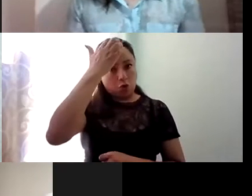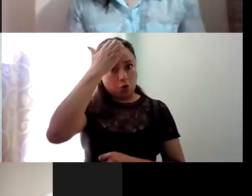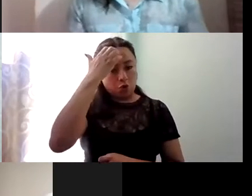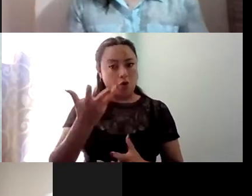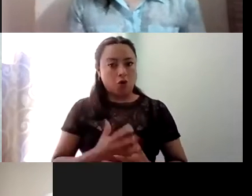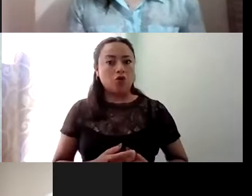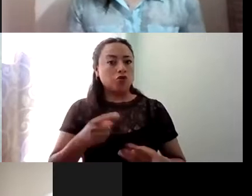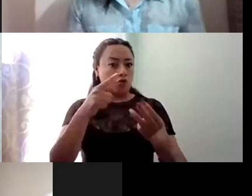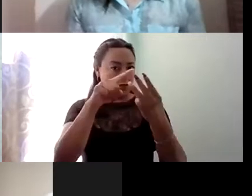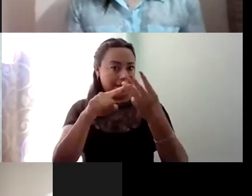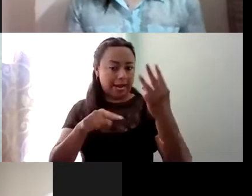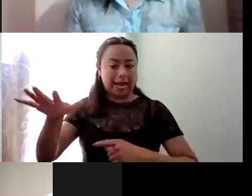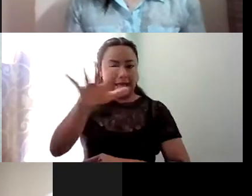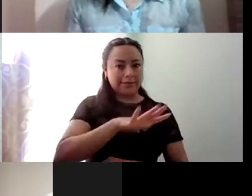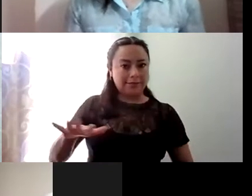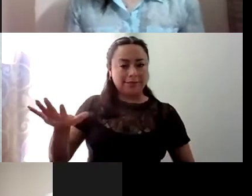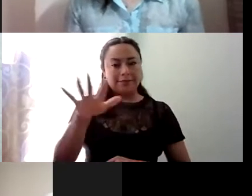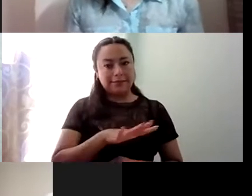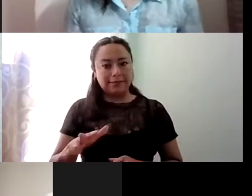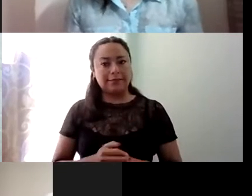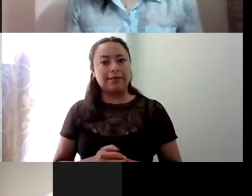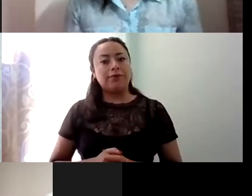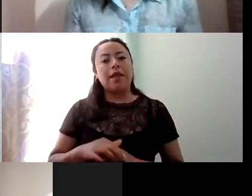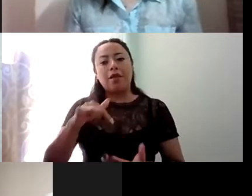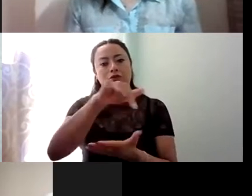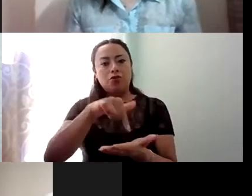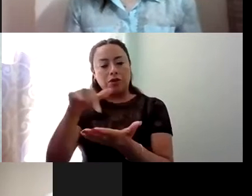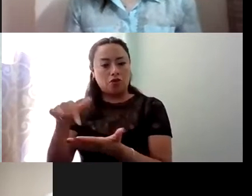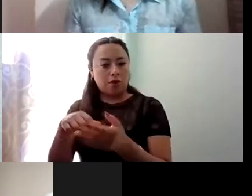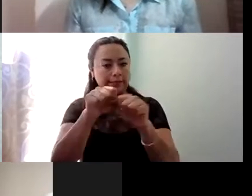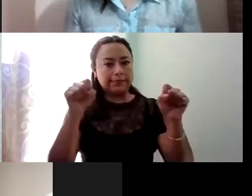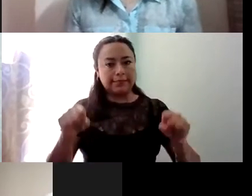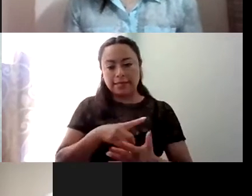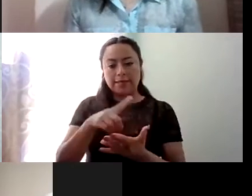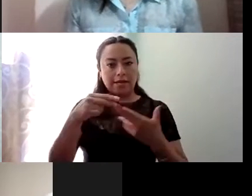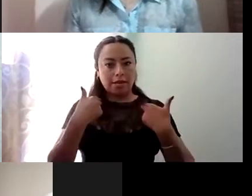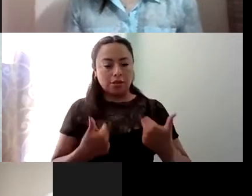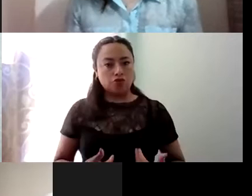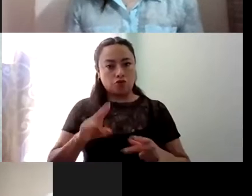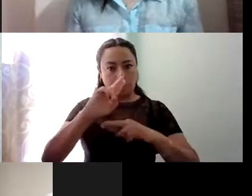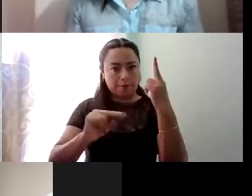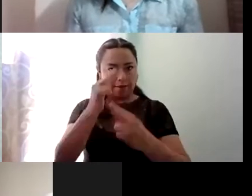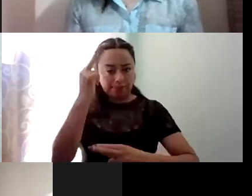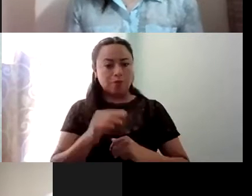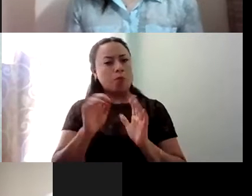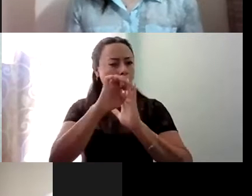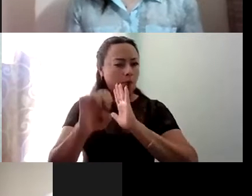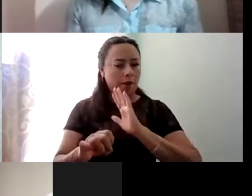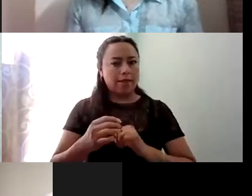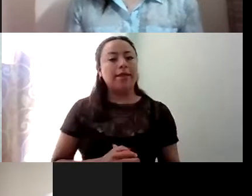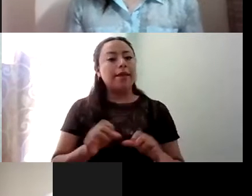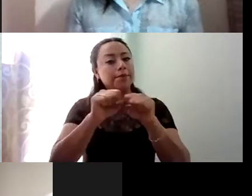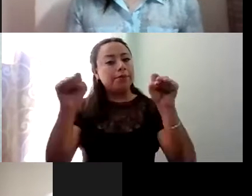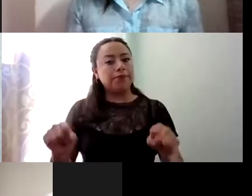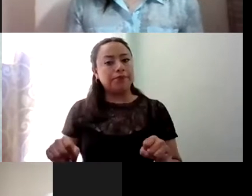3 ámbitos del espacio, ahorita de los sistemas de derechos humanos universales, como son el sistema